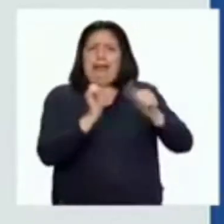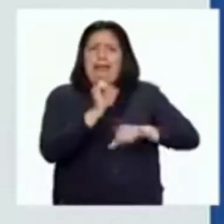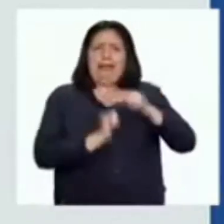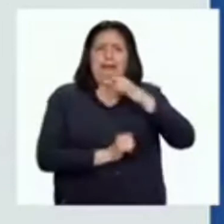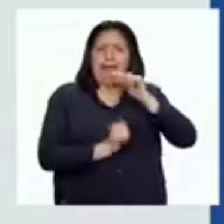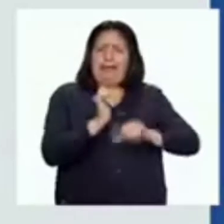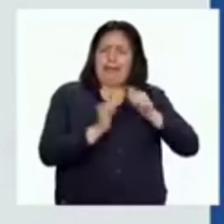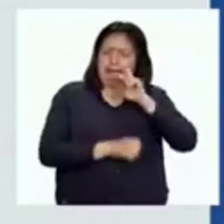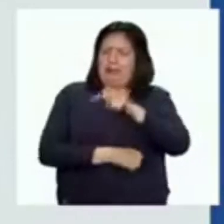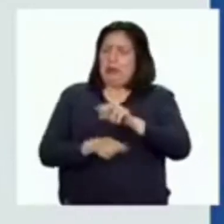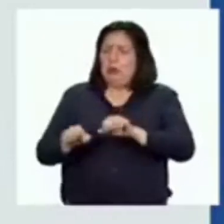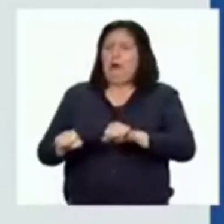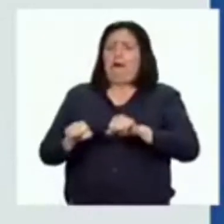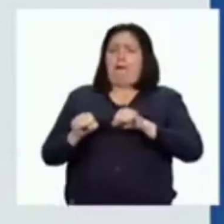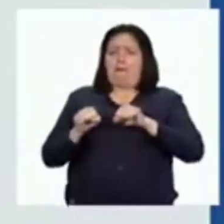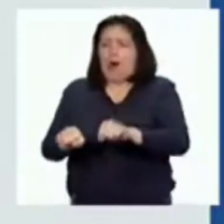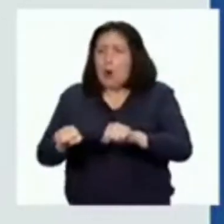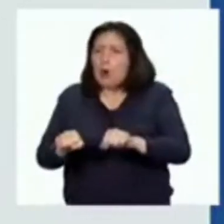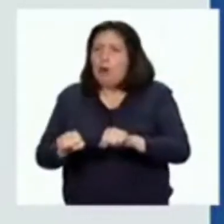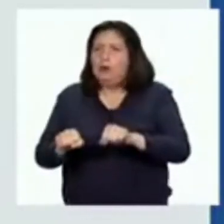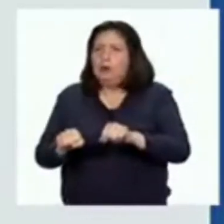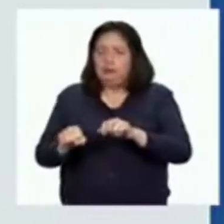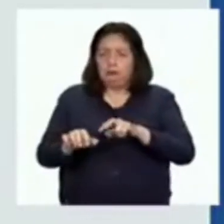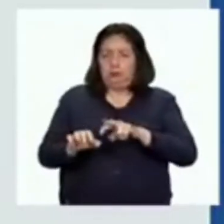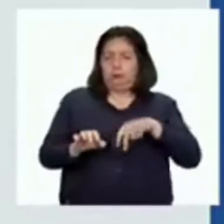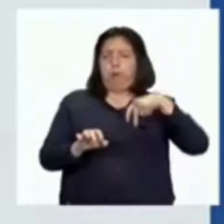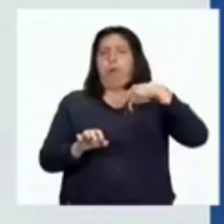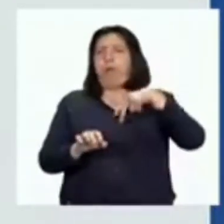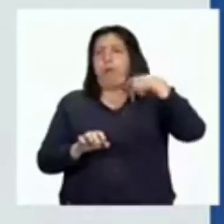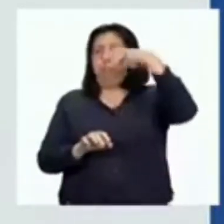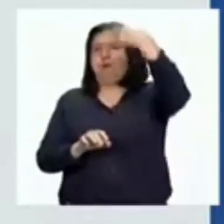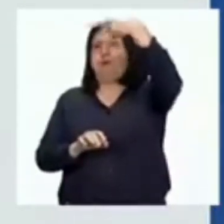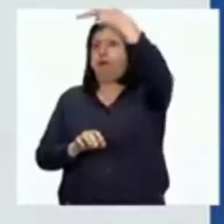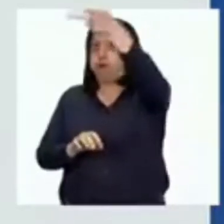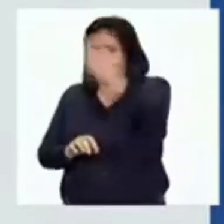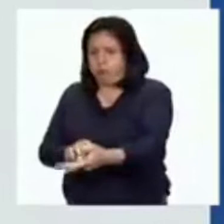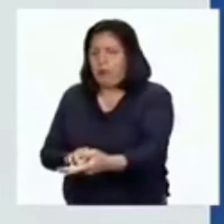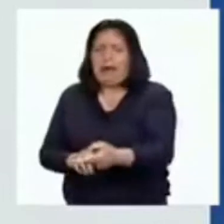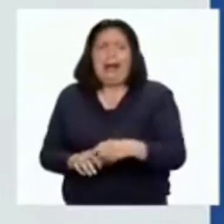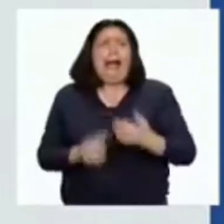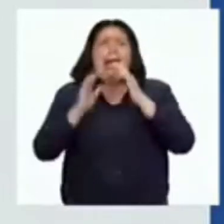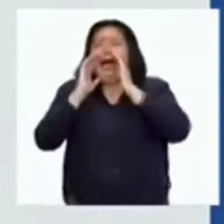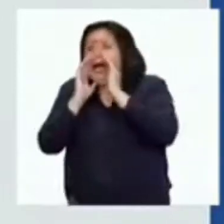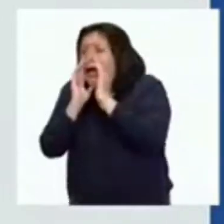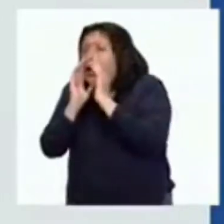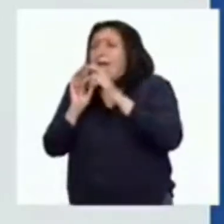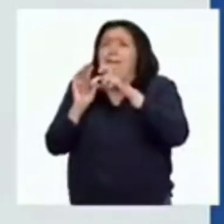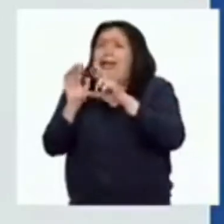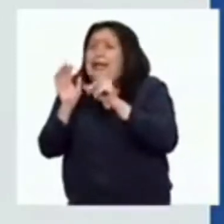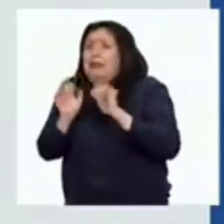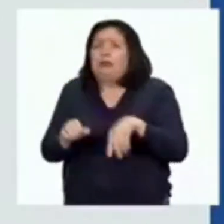de su hermano paró en seco y Pedro salió volando por los aires. Ella gritó su nombre mientras